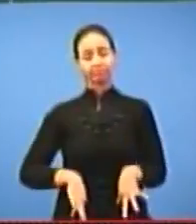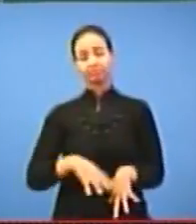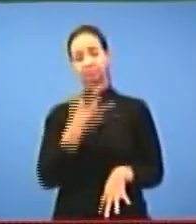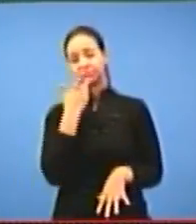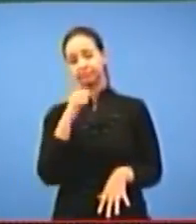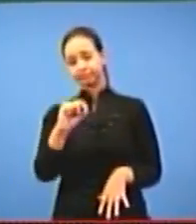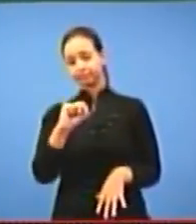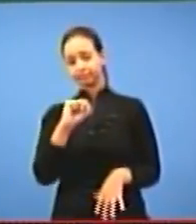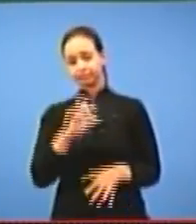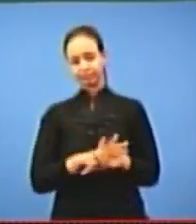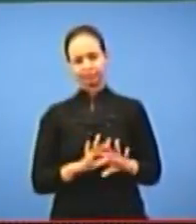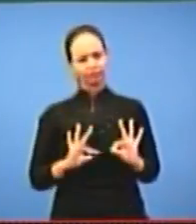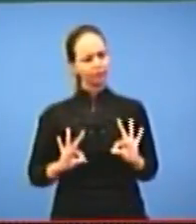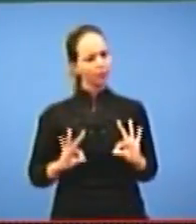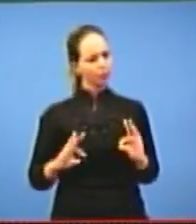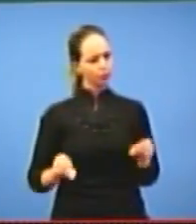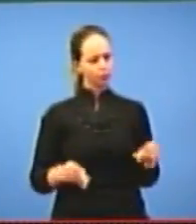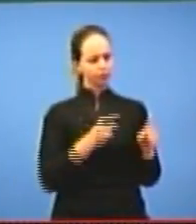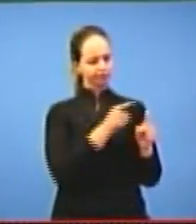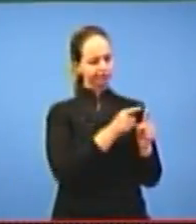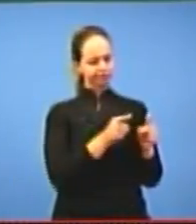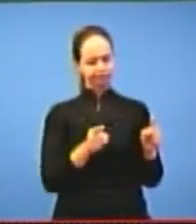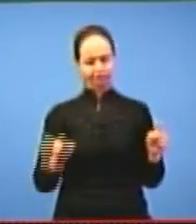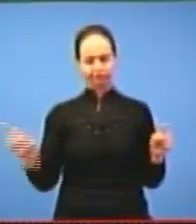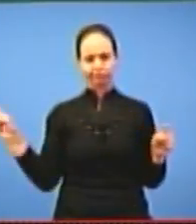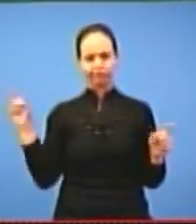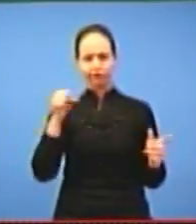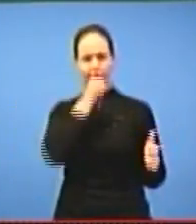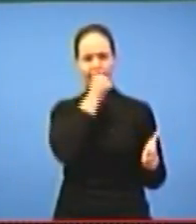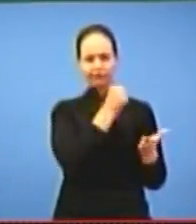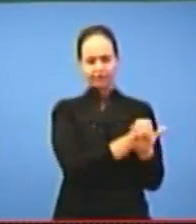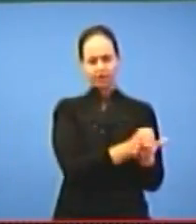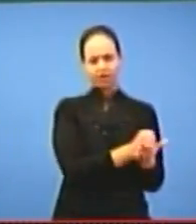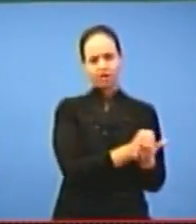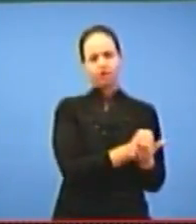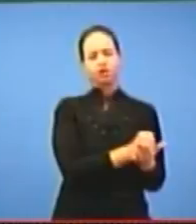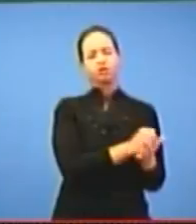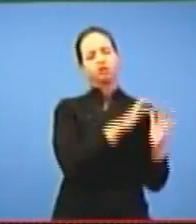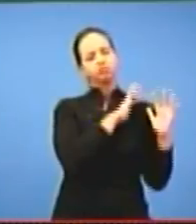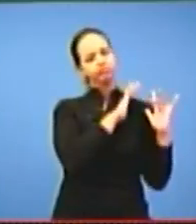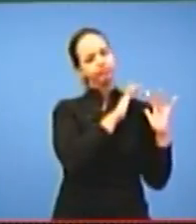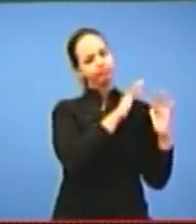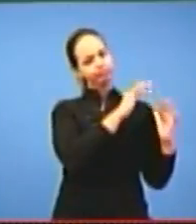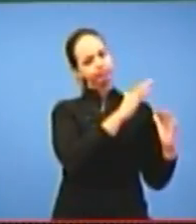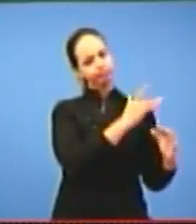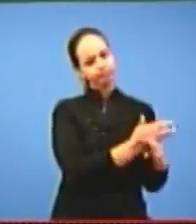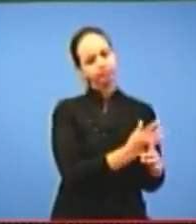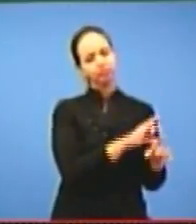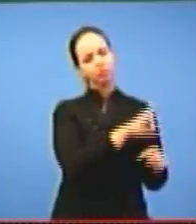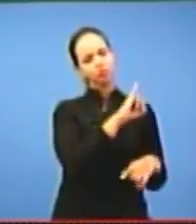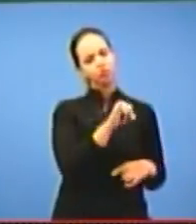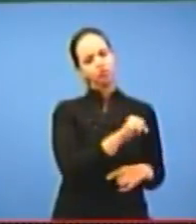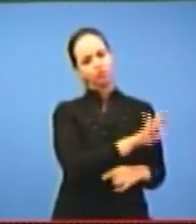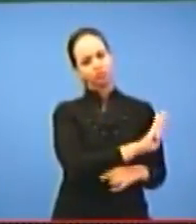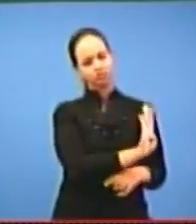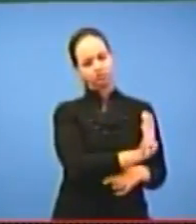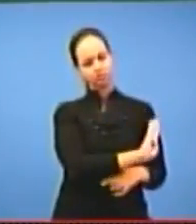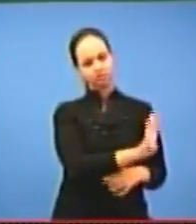siguiente. Todo esto aquí que yo estoy hablando hasta ahora, todo este resumen del Antiguo Testamento, los profetas, Juan Bautista,